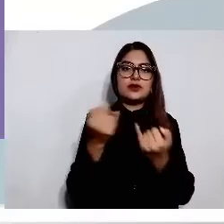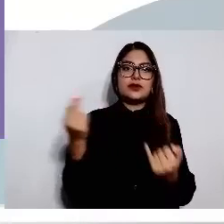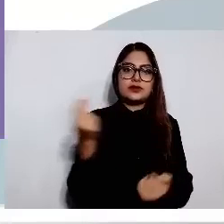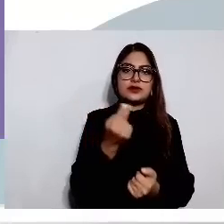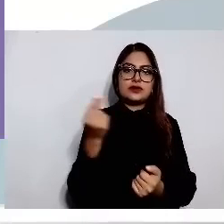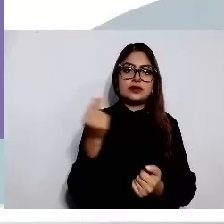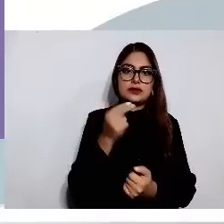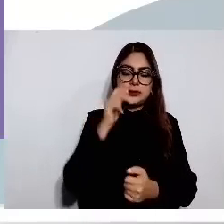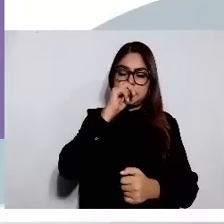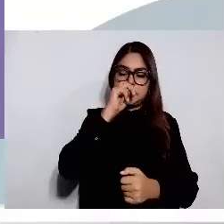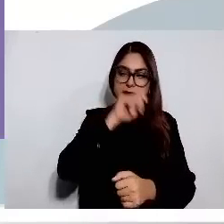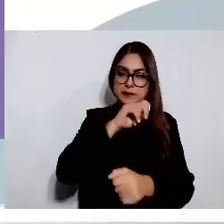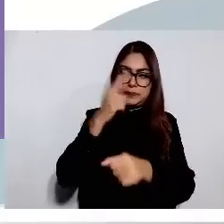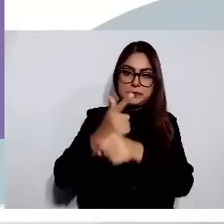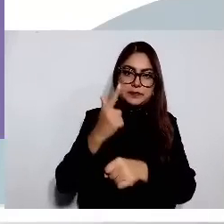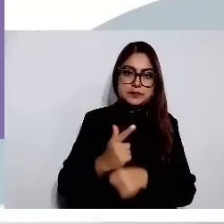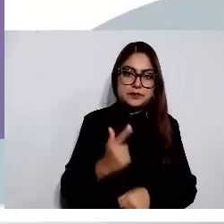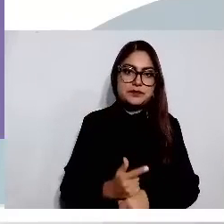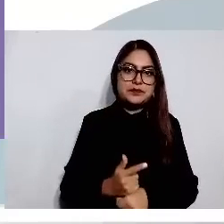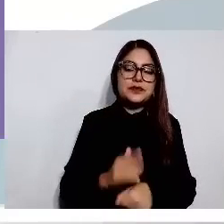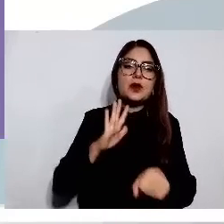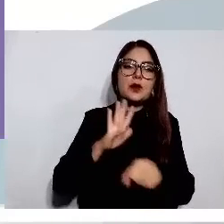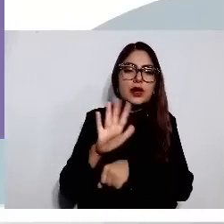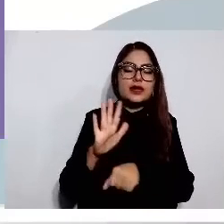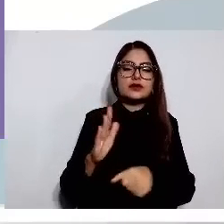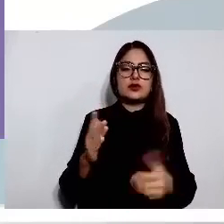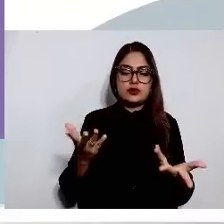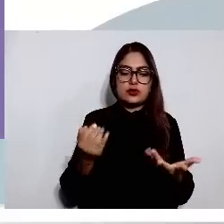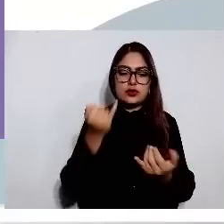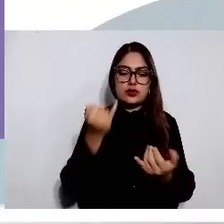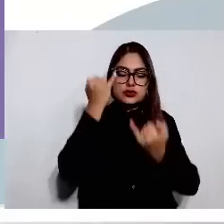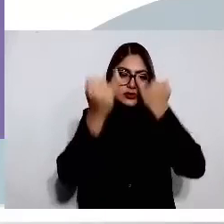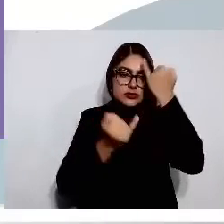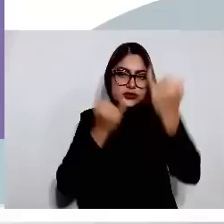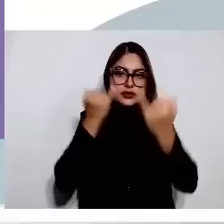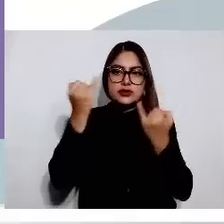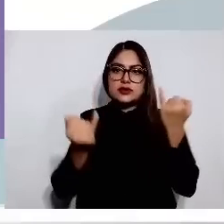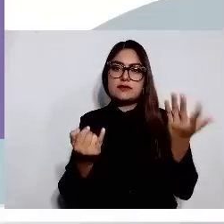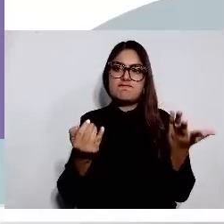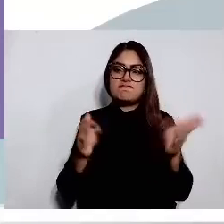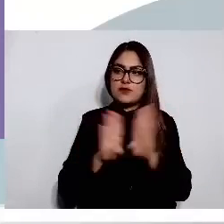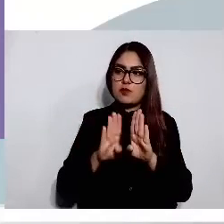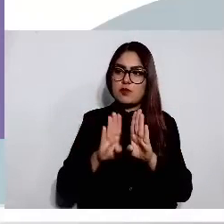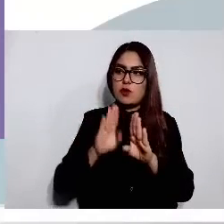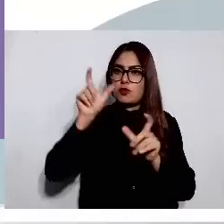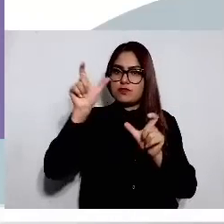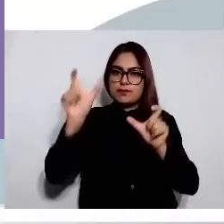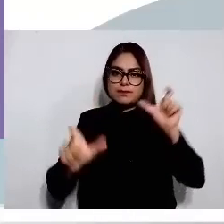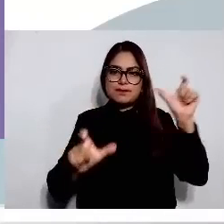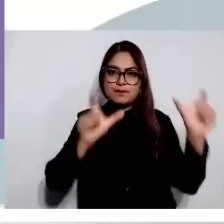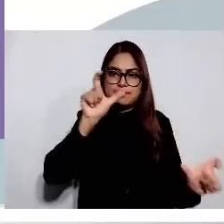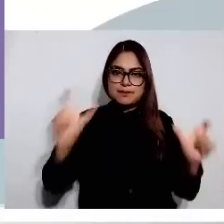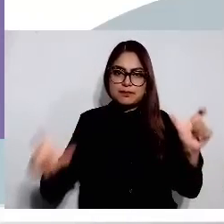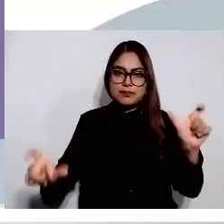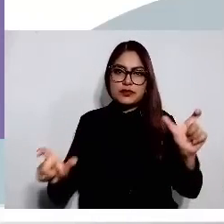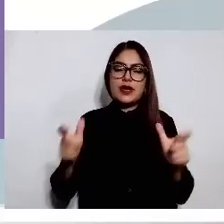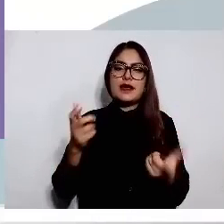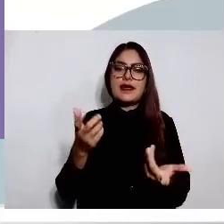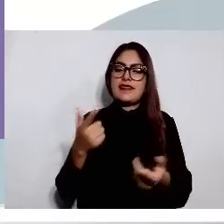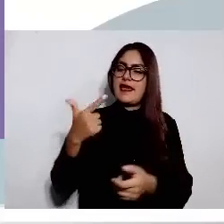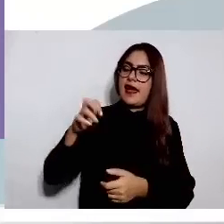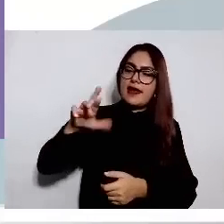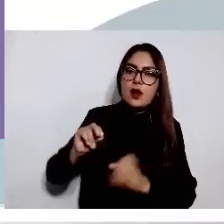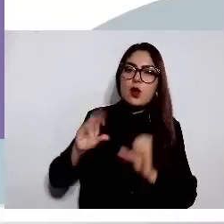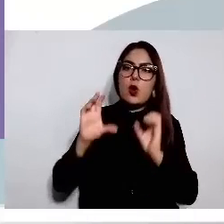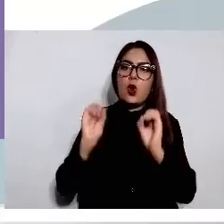estereotipos, estos prejuicios de género, pero también racistas, que yacen en las sentencias y que